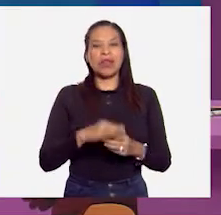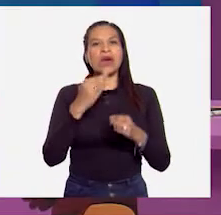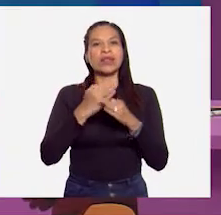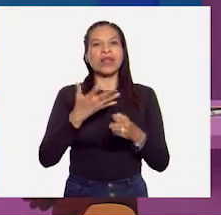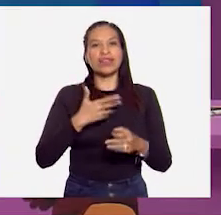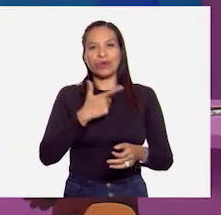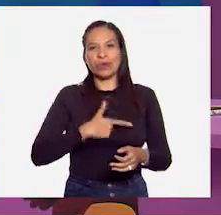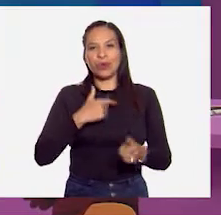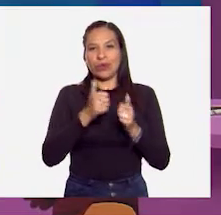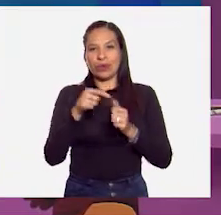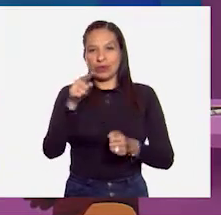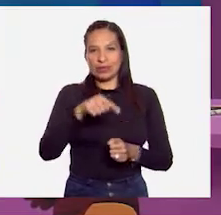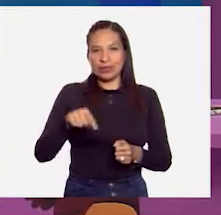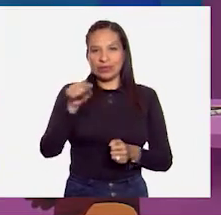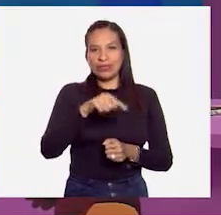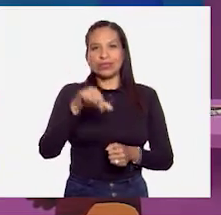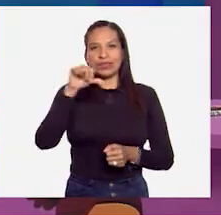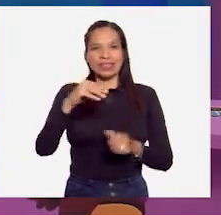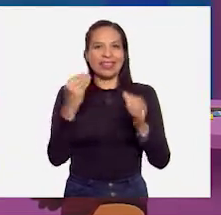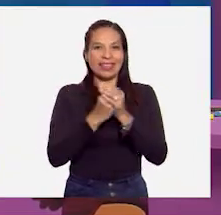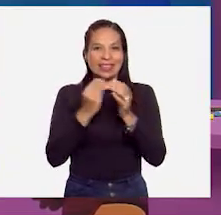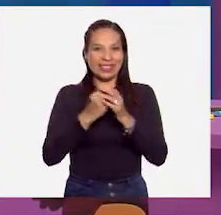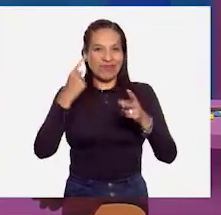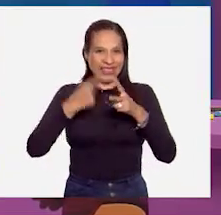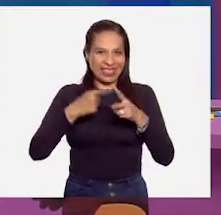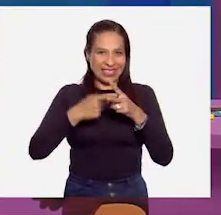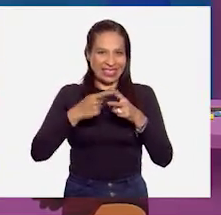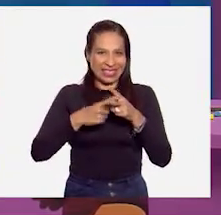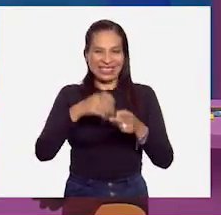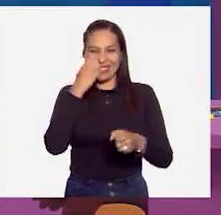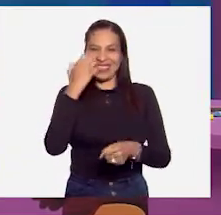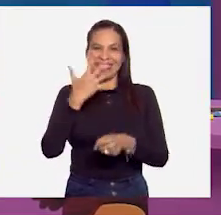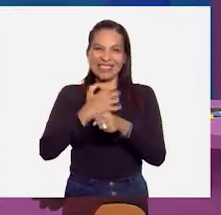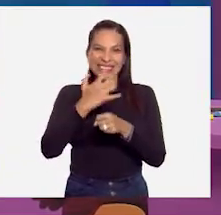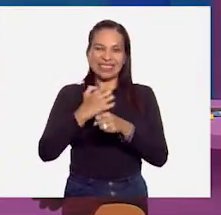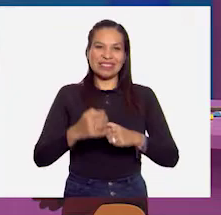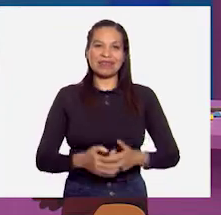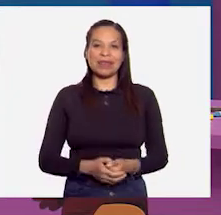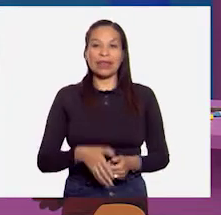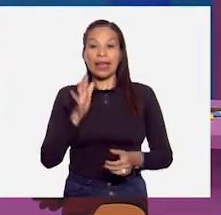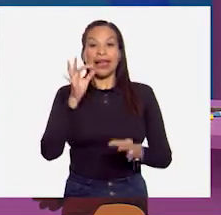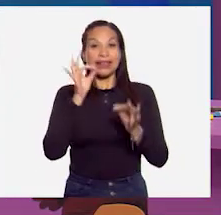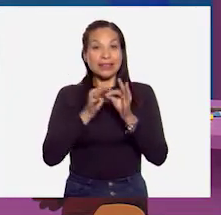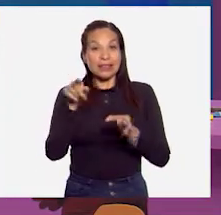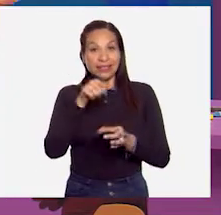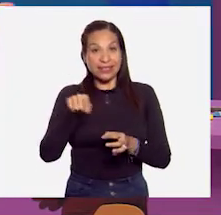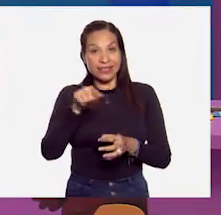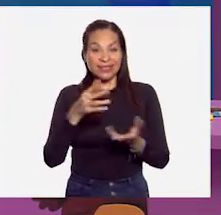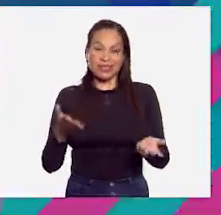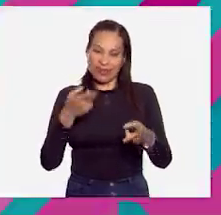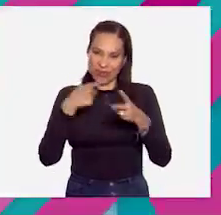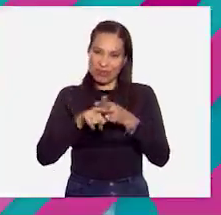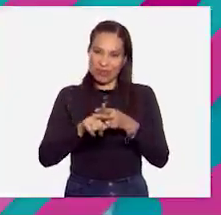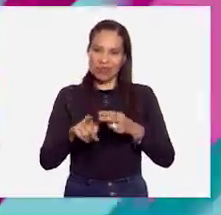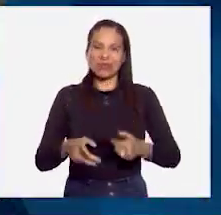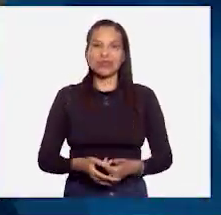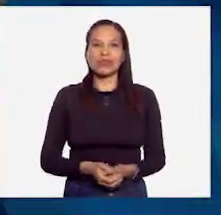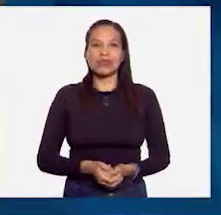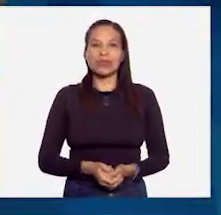a tener el gusto de estar con ustedes en esta clase de matemáticas de quinto grado. ¿Ya están listos?